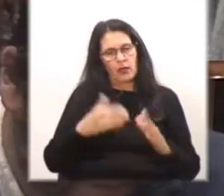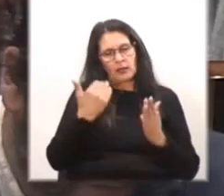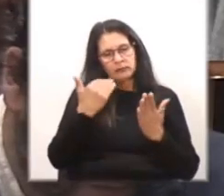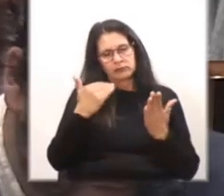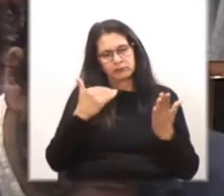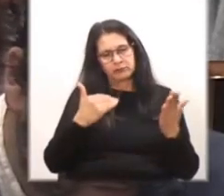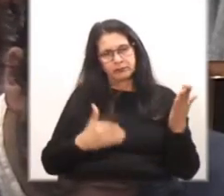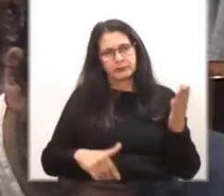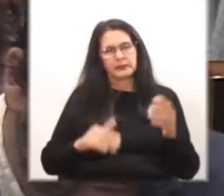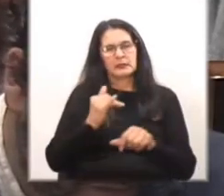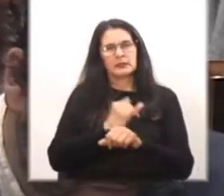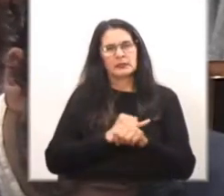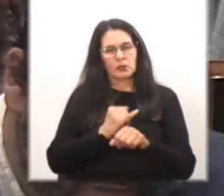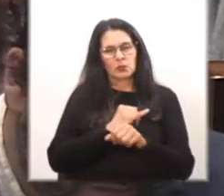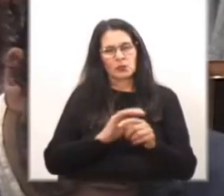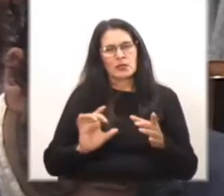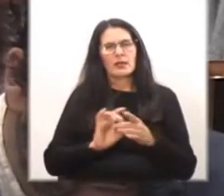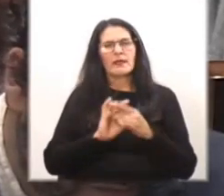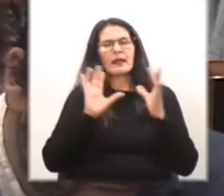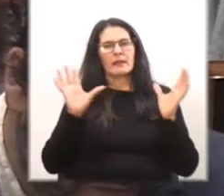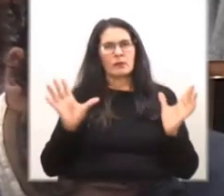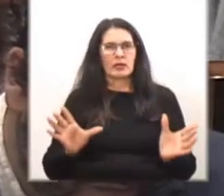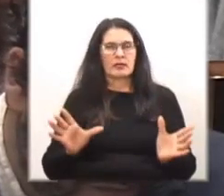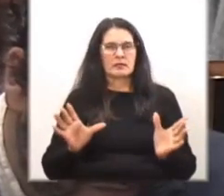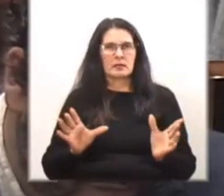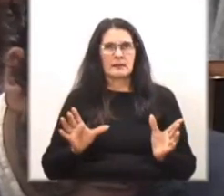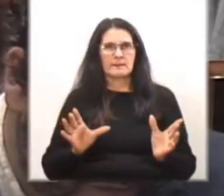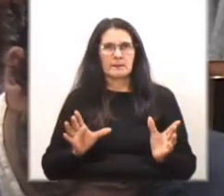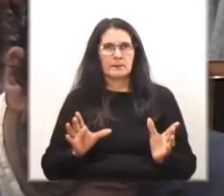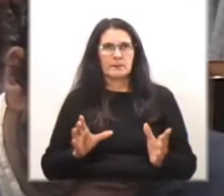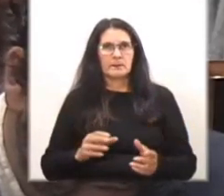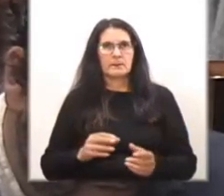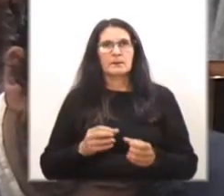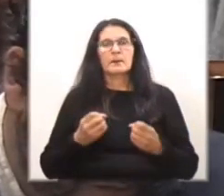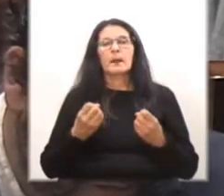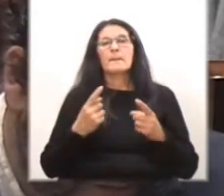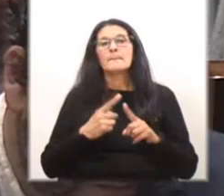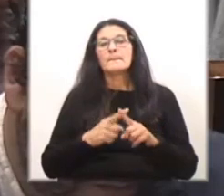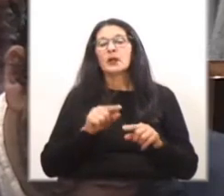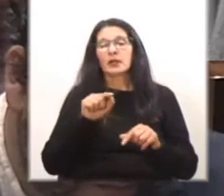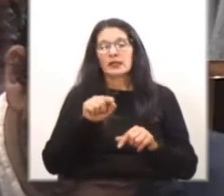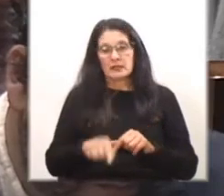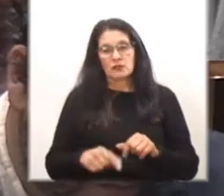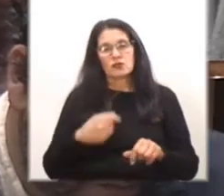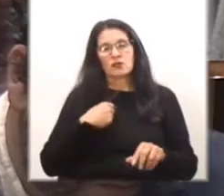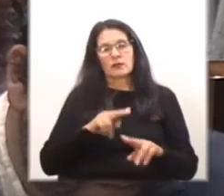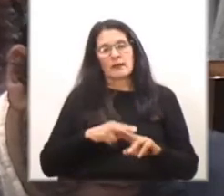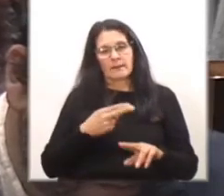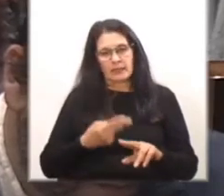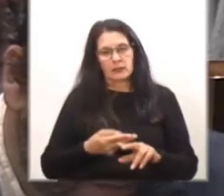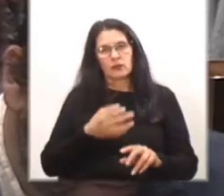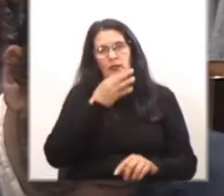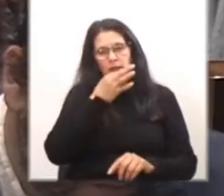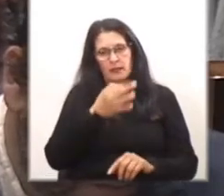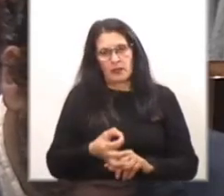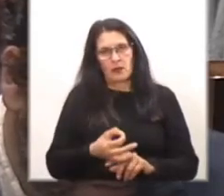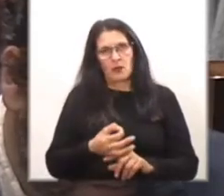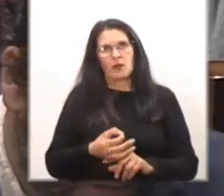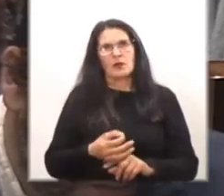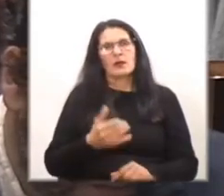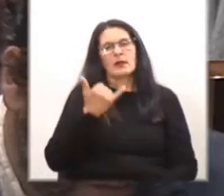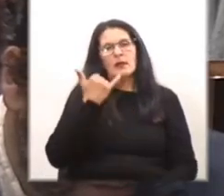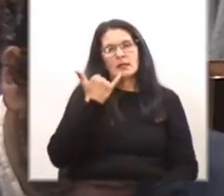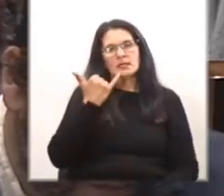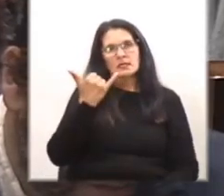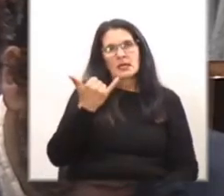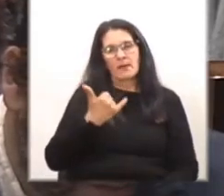ámbitos e instituciones democráticas. Por eso resalté y resalto la llamada telefónica